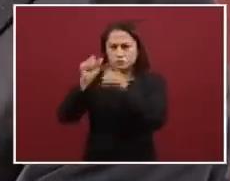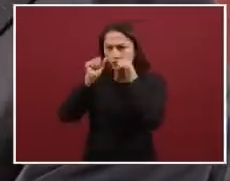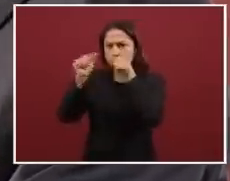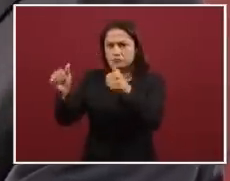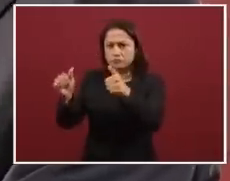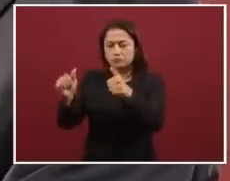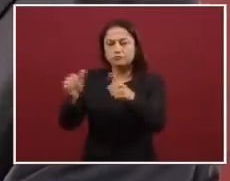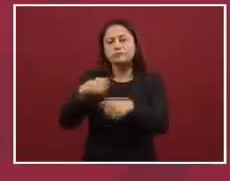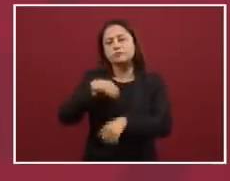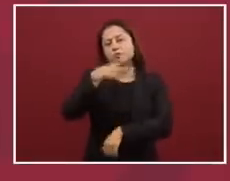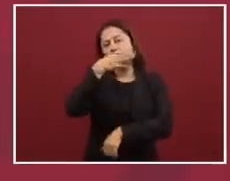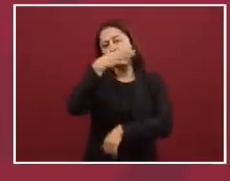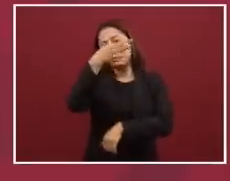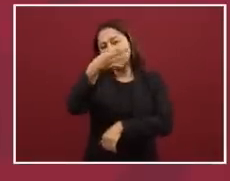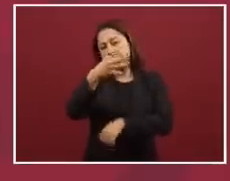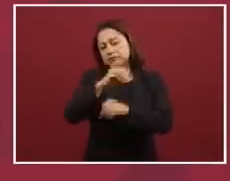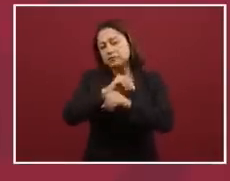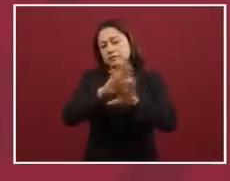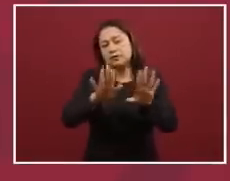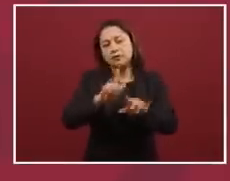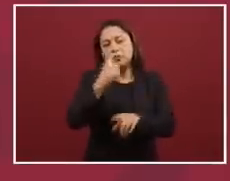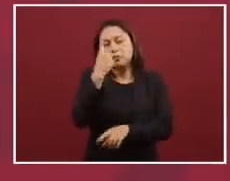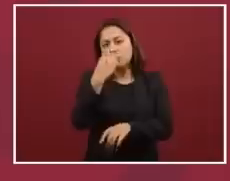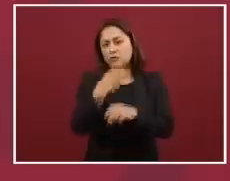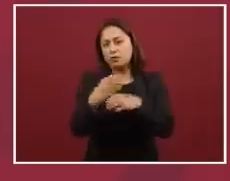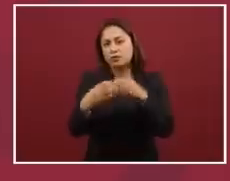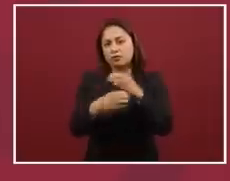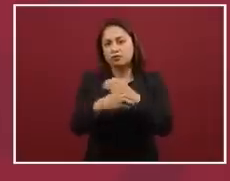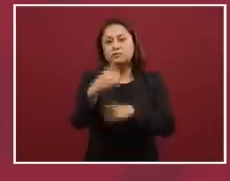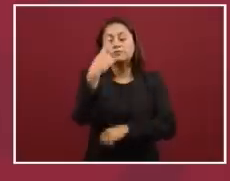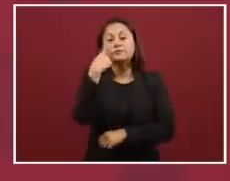claro. Miren,